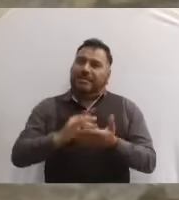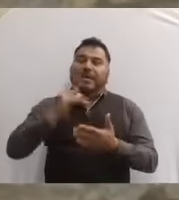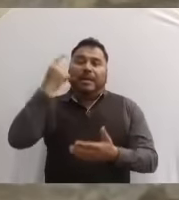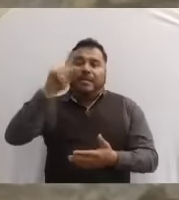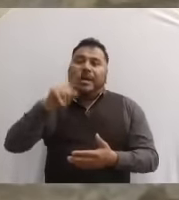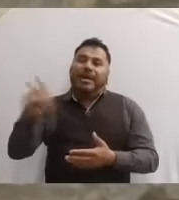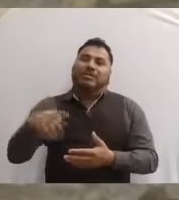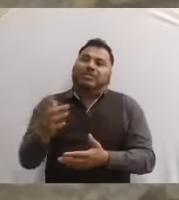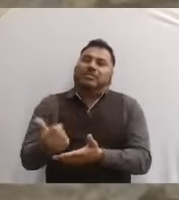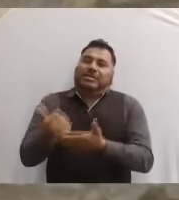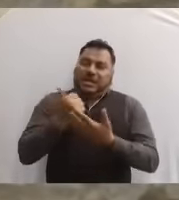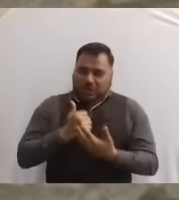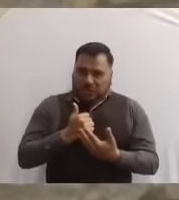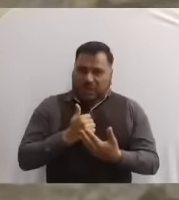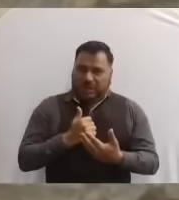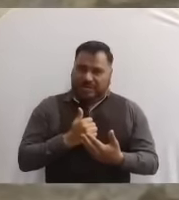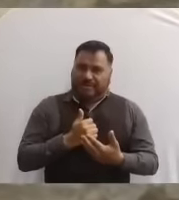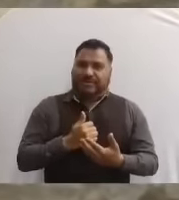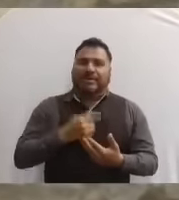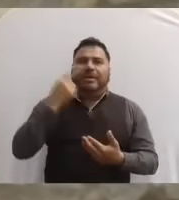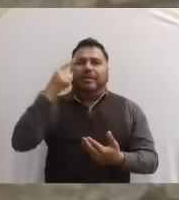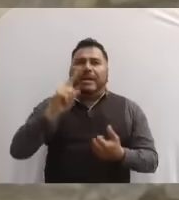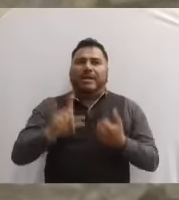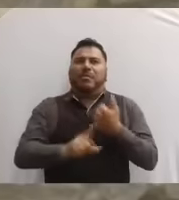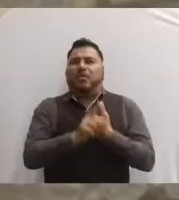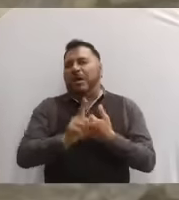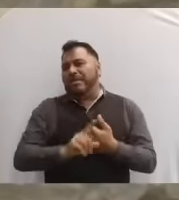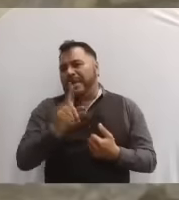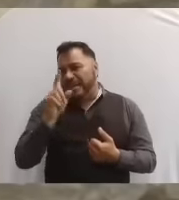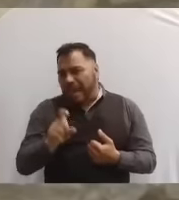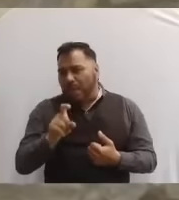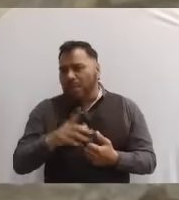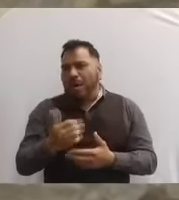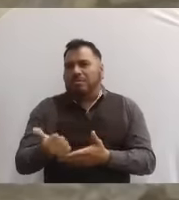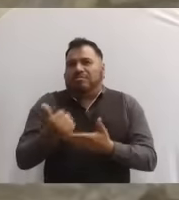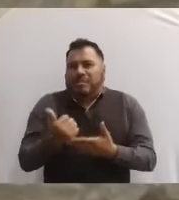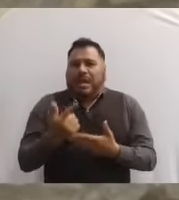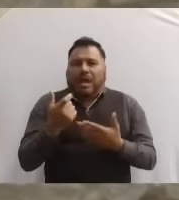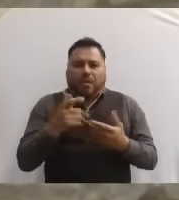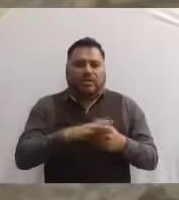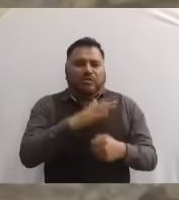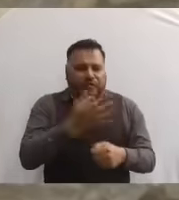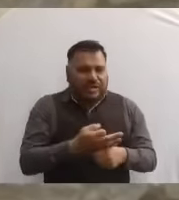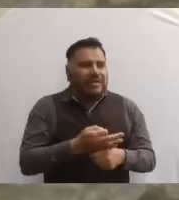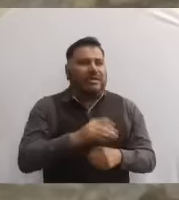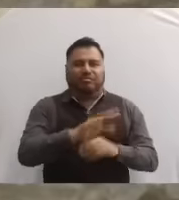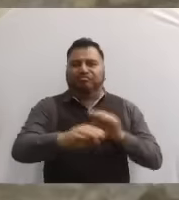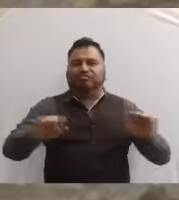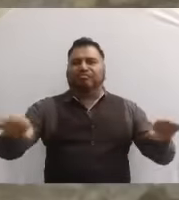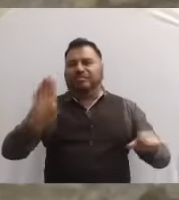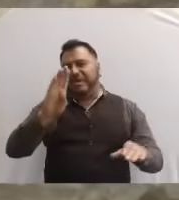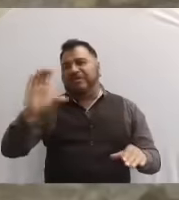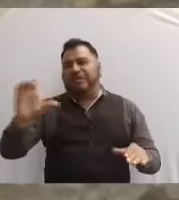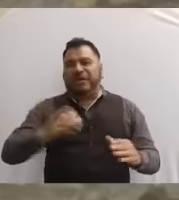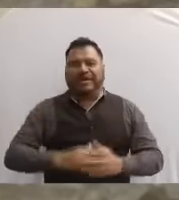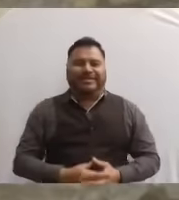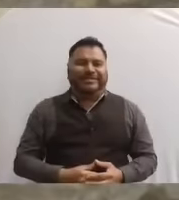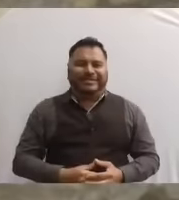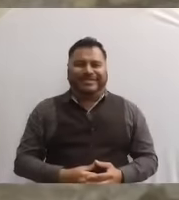nos ayuden a resolver los problemas de abastecimiento de agua potable en Baja